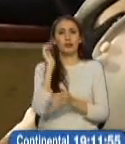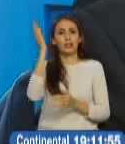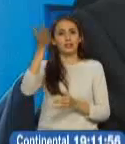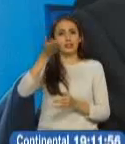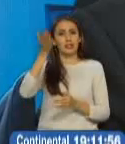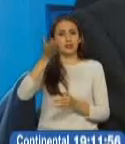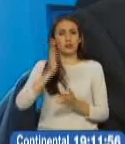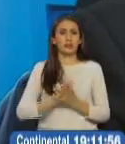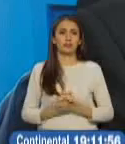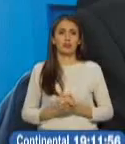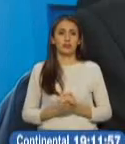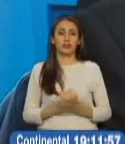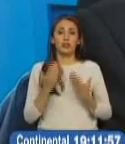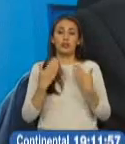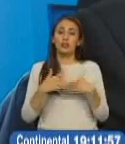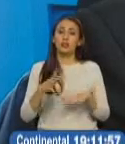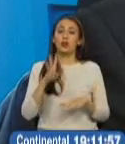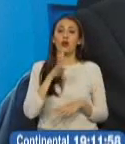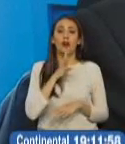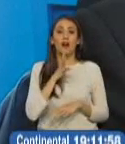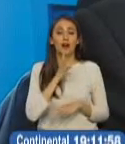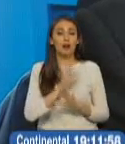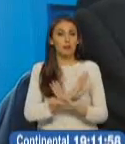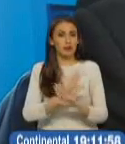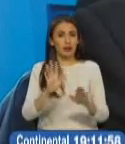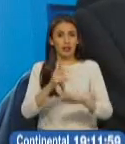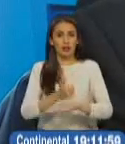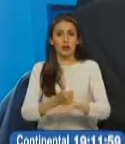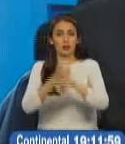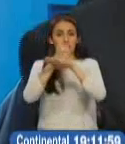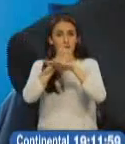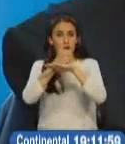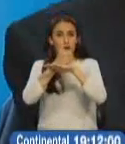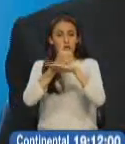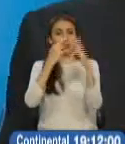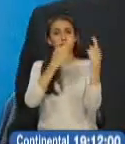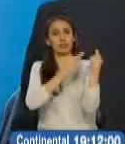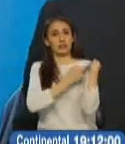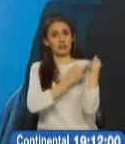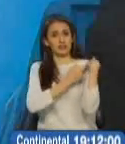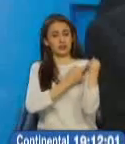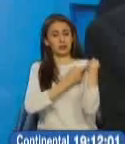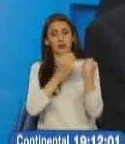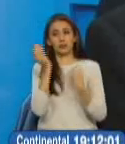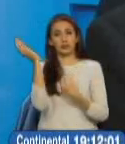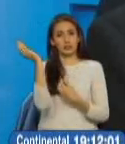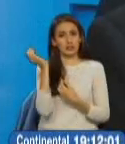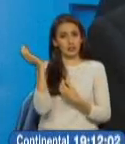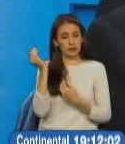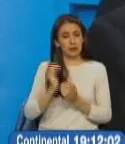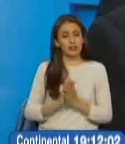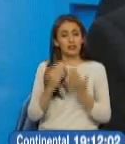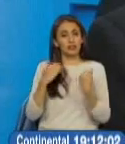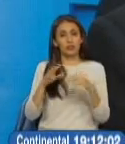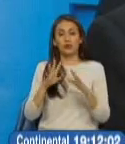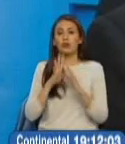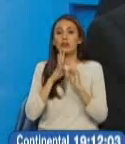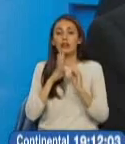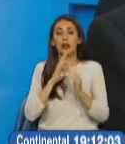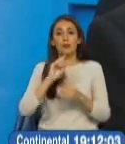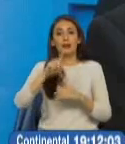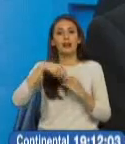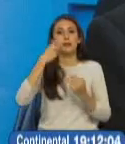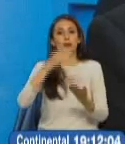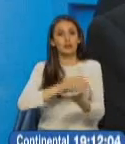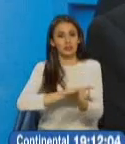docentes. He hablado inicialmente ya con las autoridades que van a encargarse del frente económico. La próxima semana me voy a reunir y voy